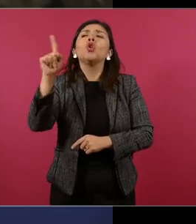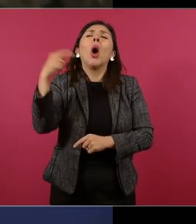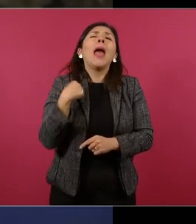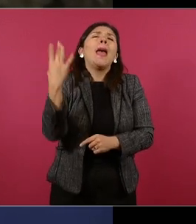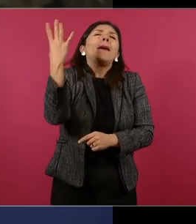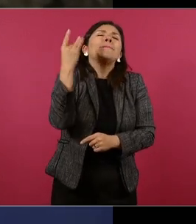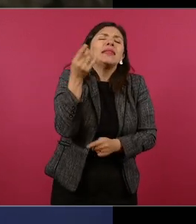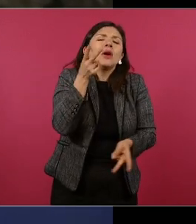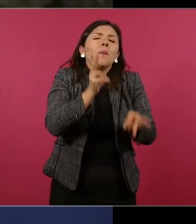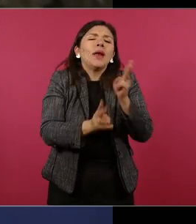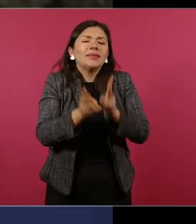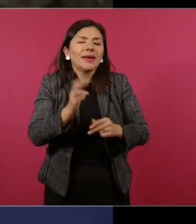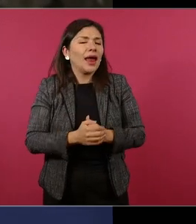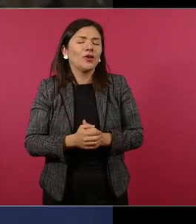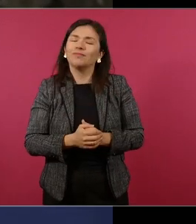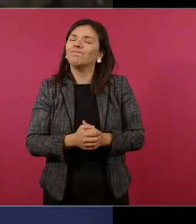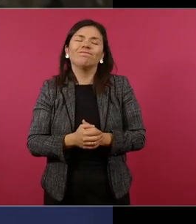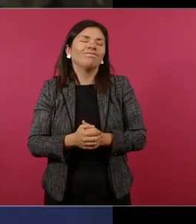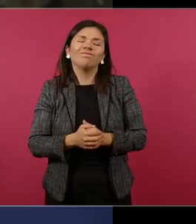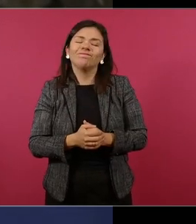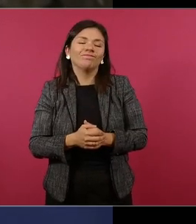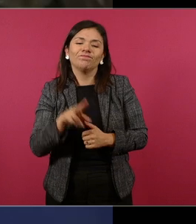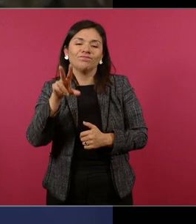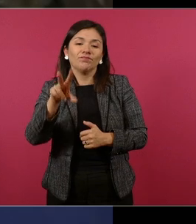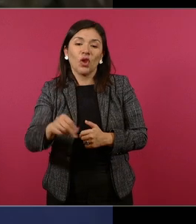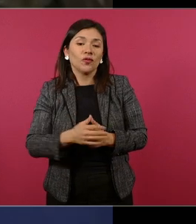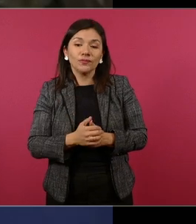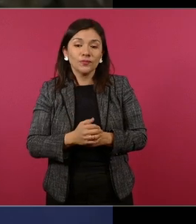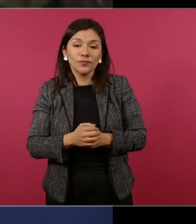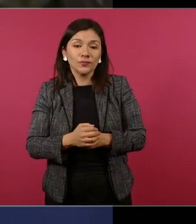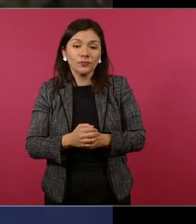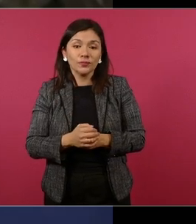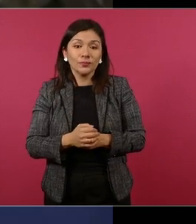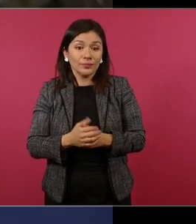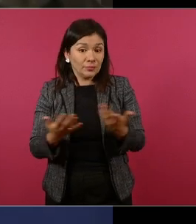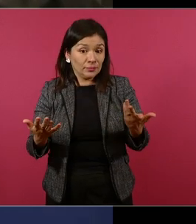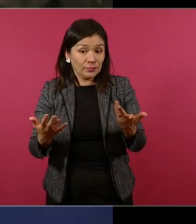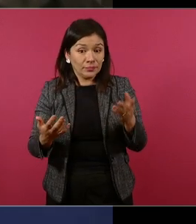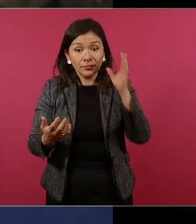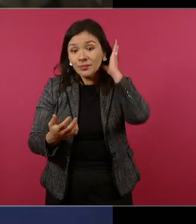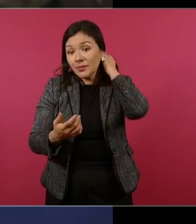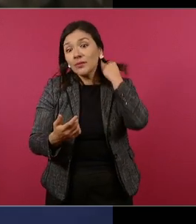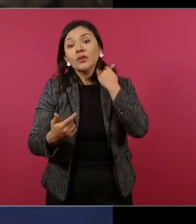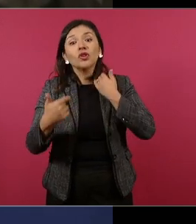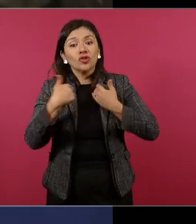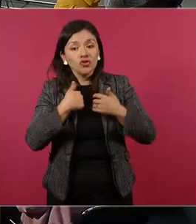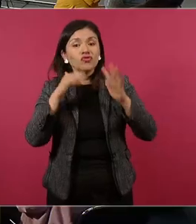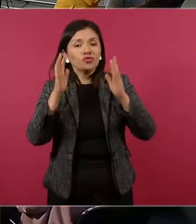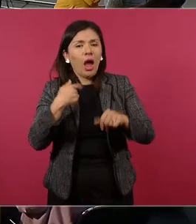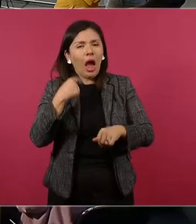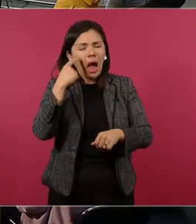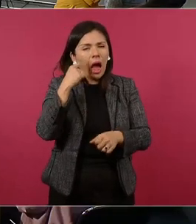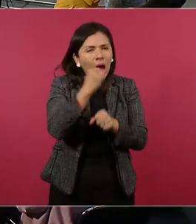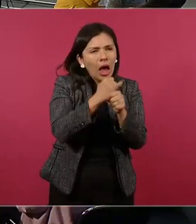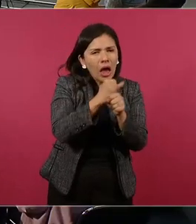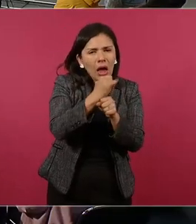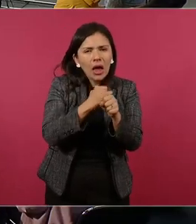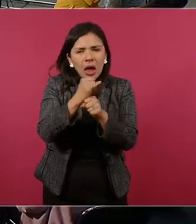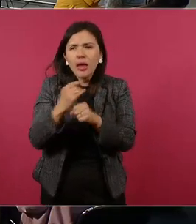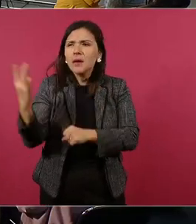pero no fue verdad yo he seguido los rumores de las